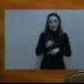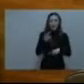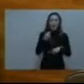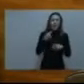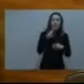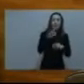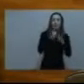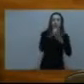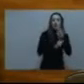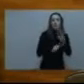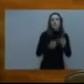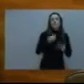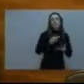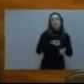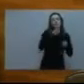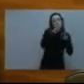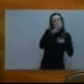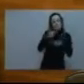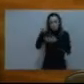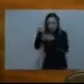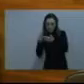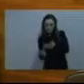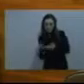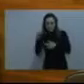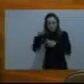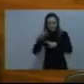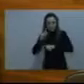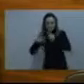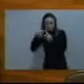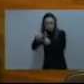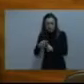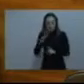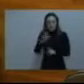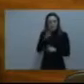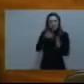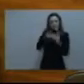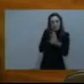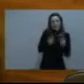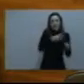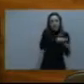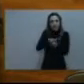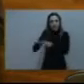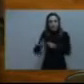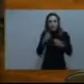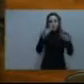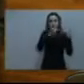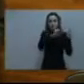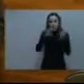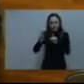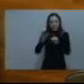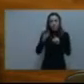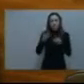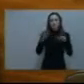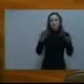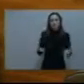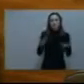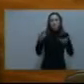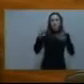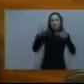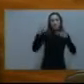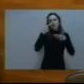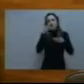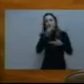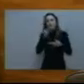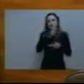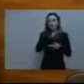ella suma, que promueve contenidos coeducativos en diferentes áreas curriculares, incorporando una perspectiva de promoción de la salud. Desde su